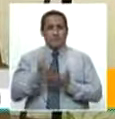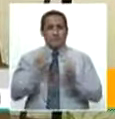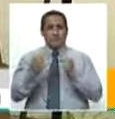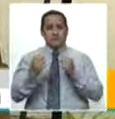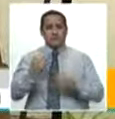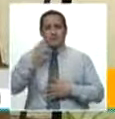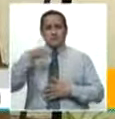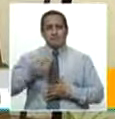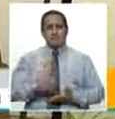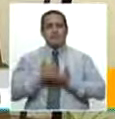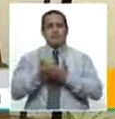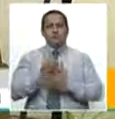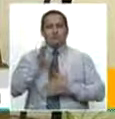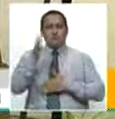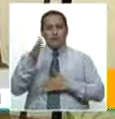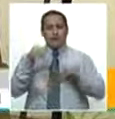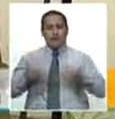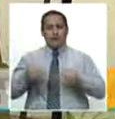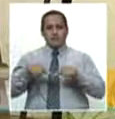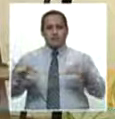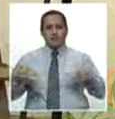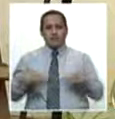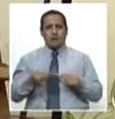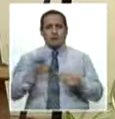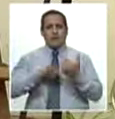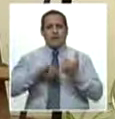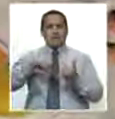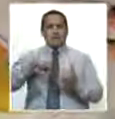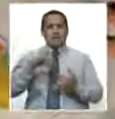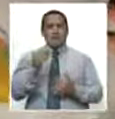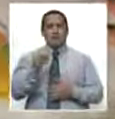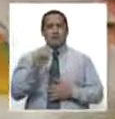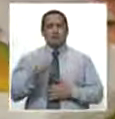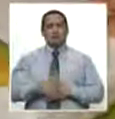necesita ayuda, y lo cogimos acá, a este centro, al spa.